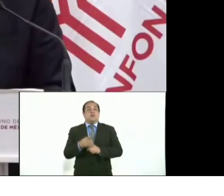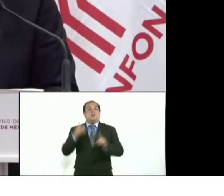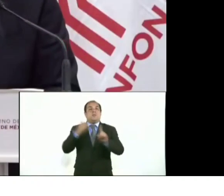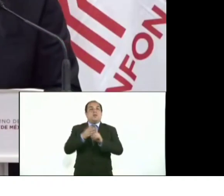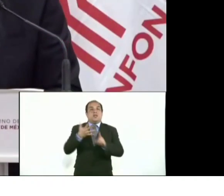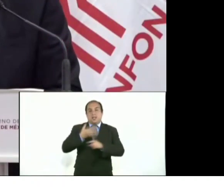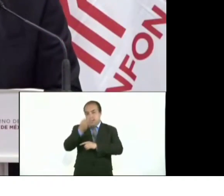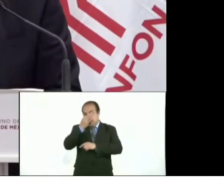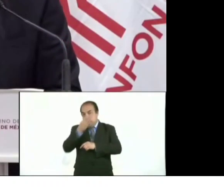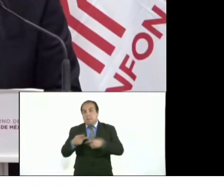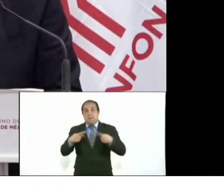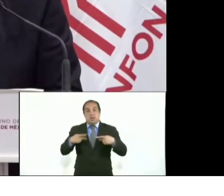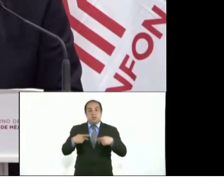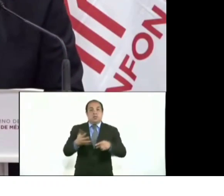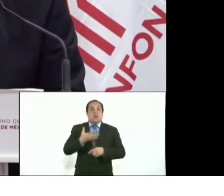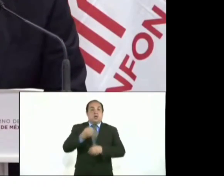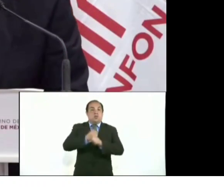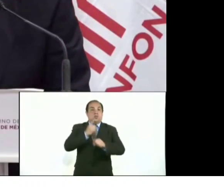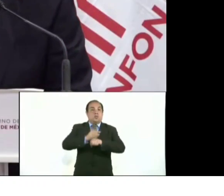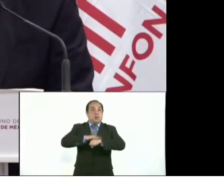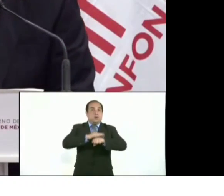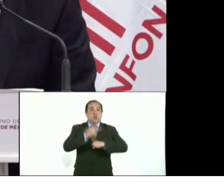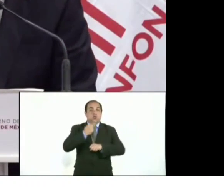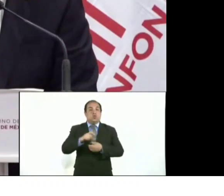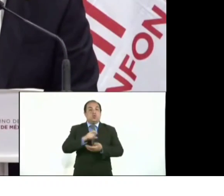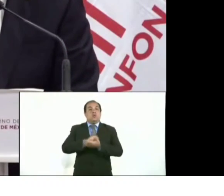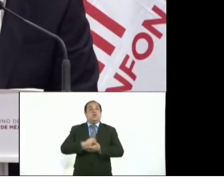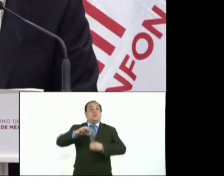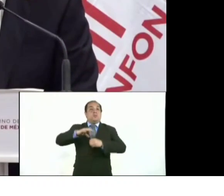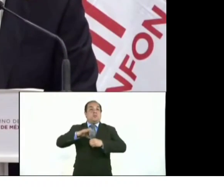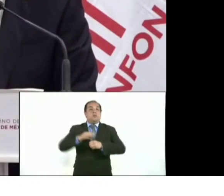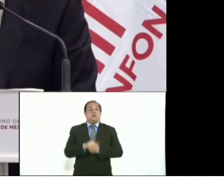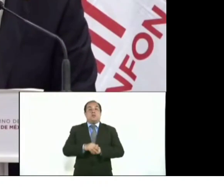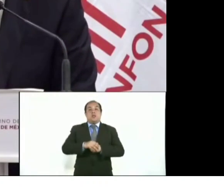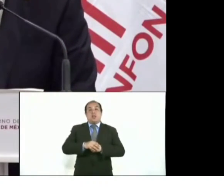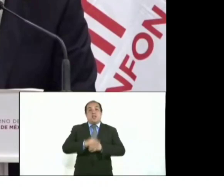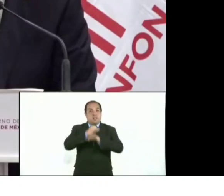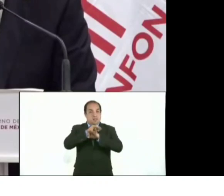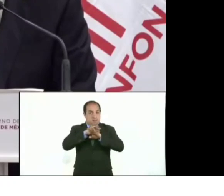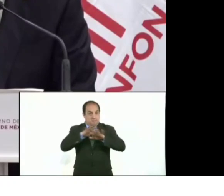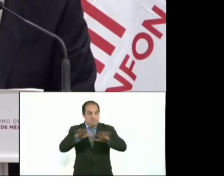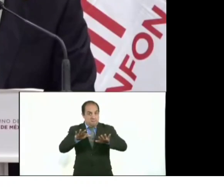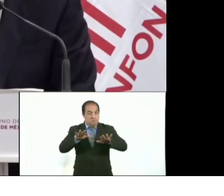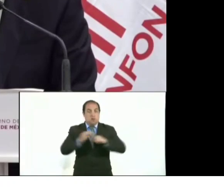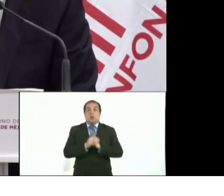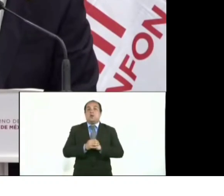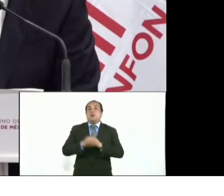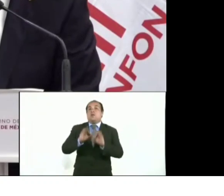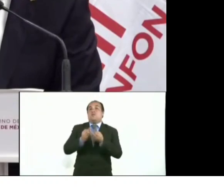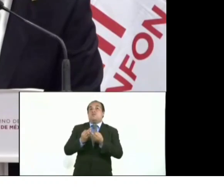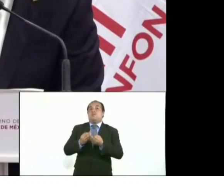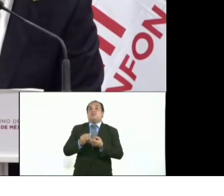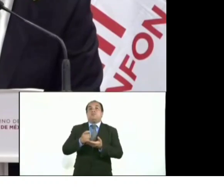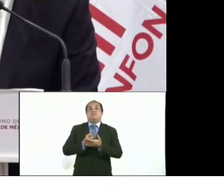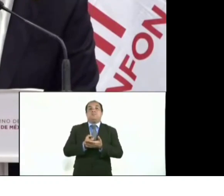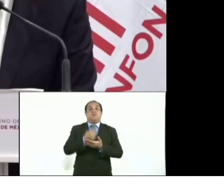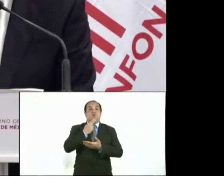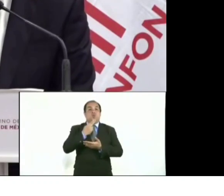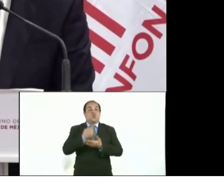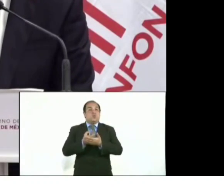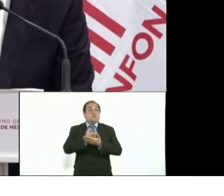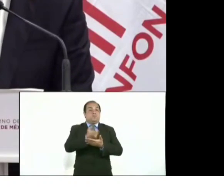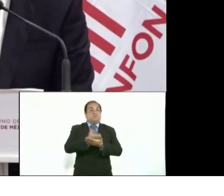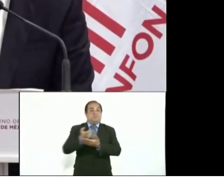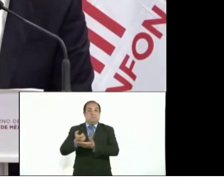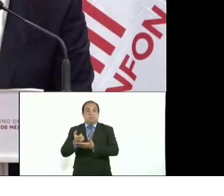más opciones para el uso de su ahorro y potenciando los esquemas de crédito en colaboración con el gobierno de la ciudad. En estos 3 años, la transformación